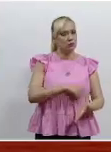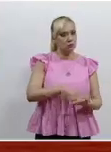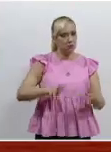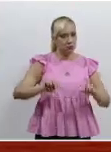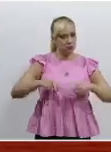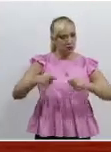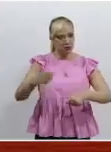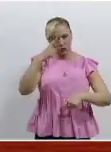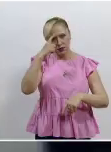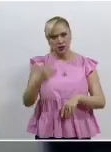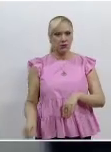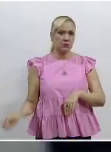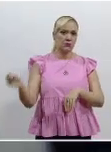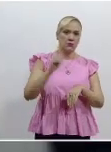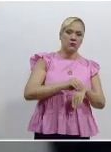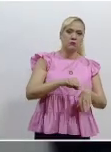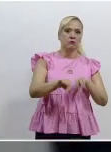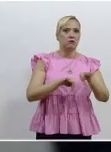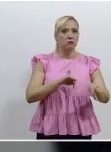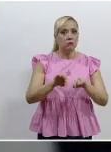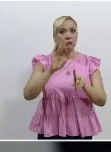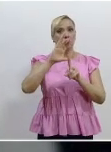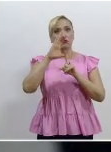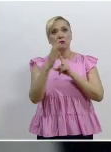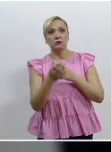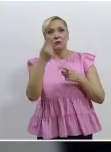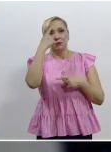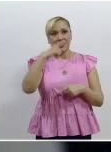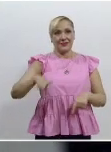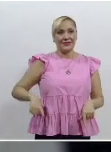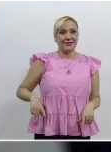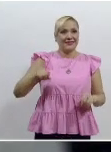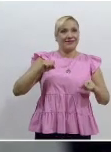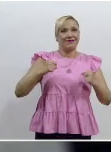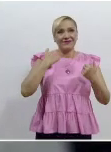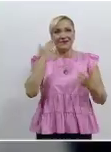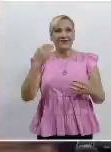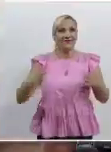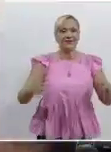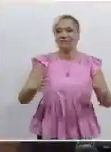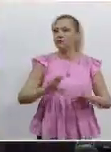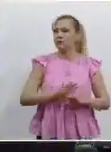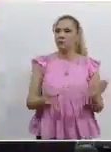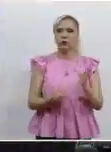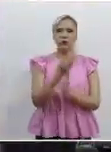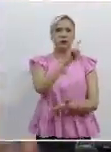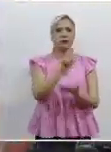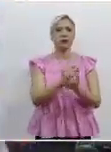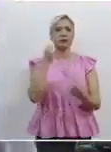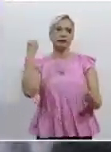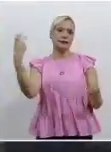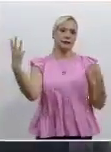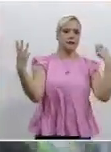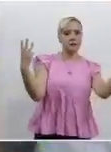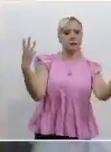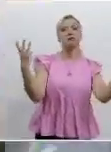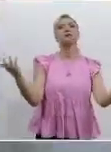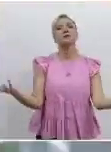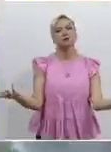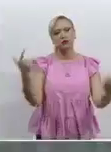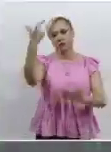para ocupar un cargo, empleo o comisión en el servicio público, con lo que están vigentes las disposiciones de la llamada Ley 3 de